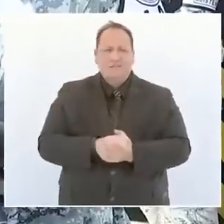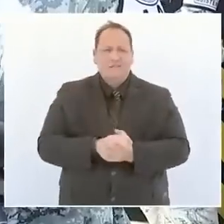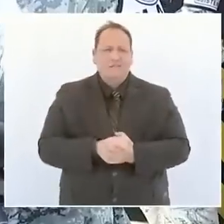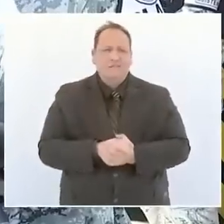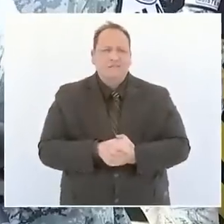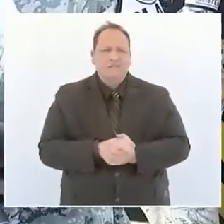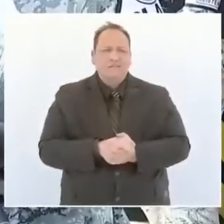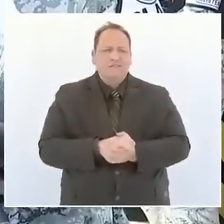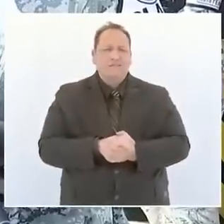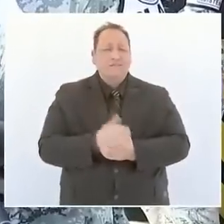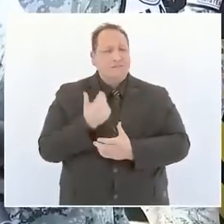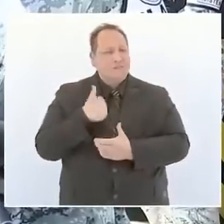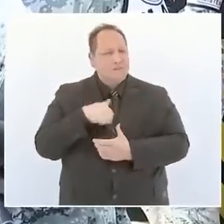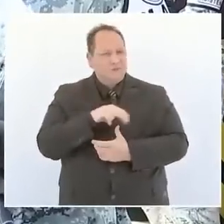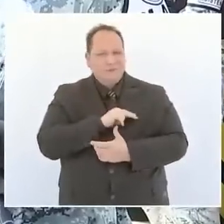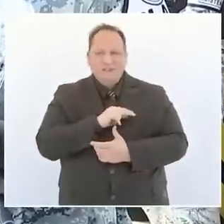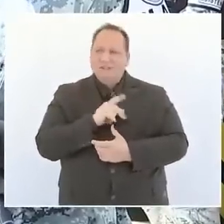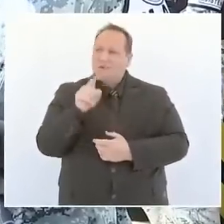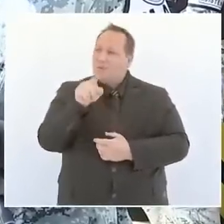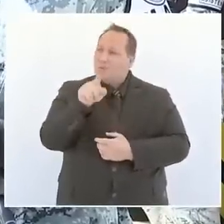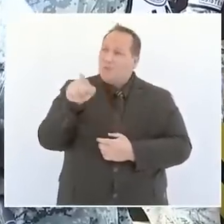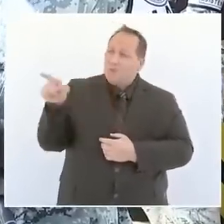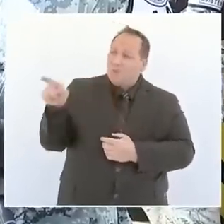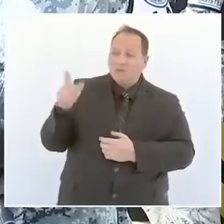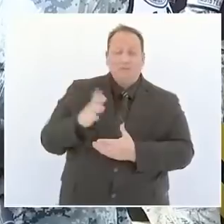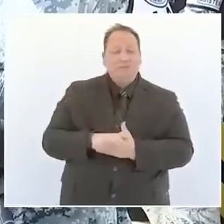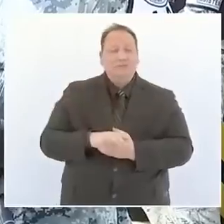Nosotros no los vamos